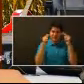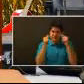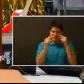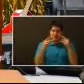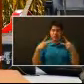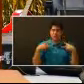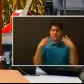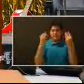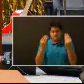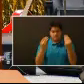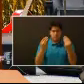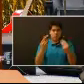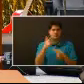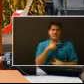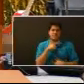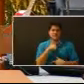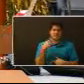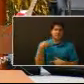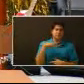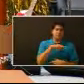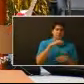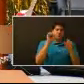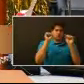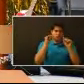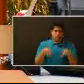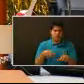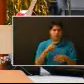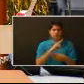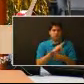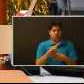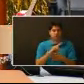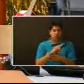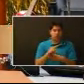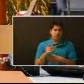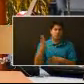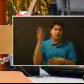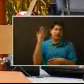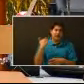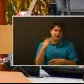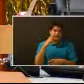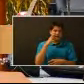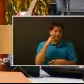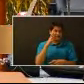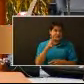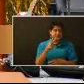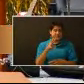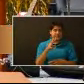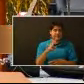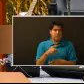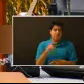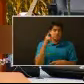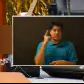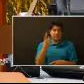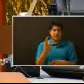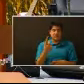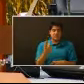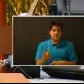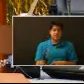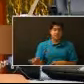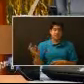armas que podemos utilizar. Anteriormente vimos una de las armas, ¿cuál es?